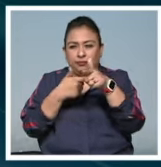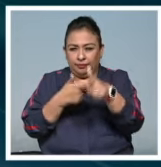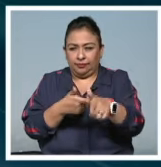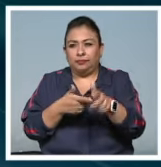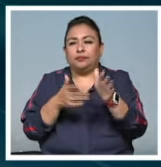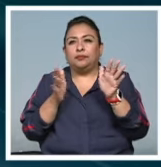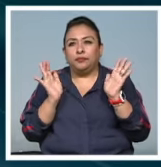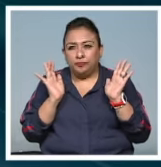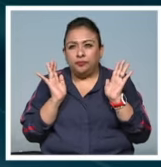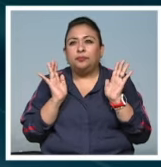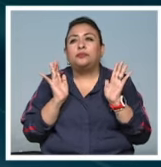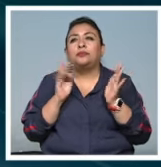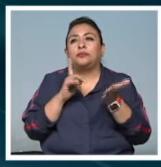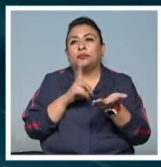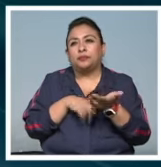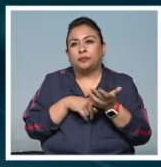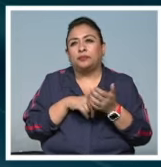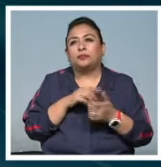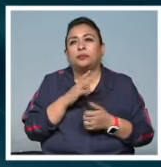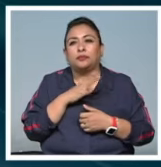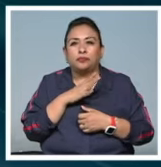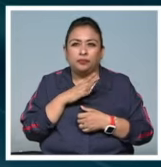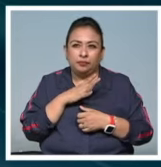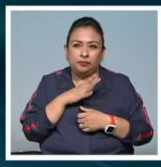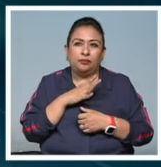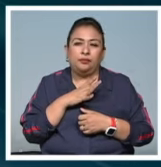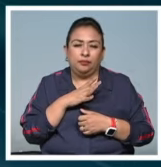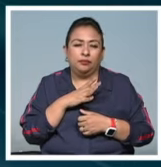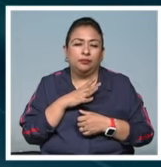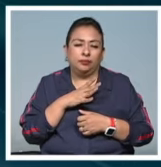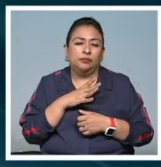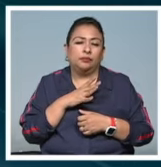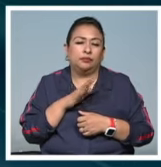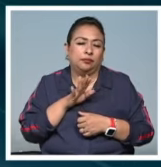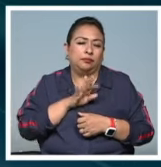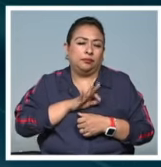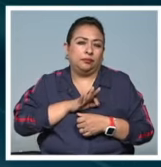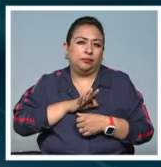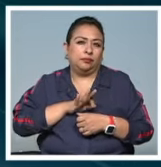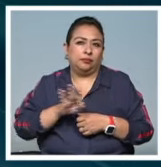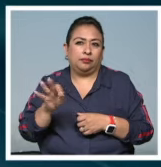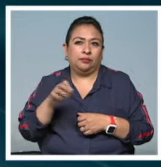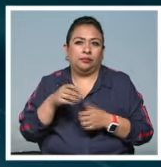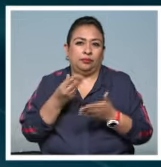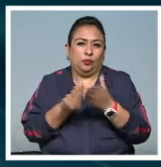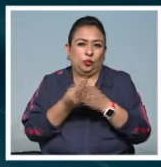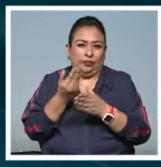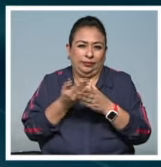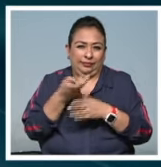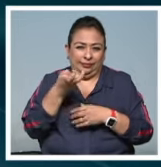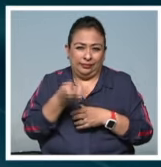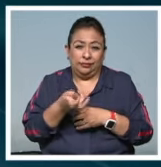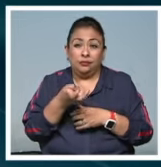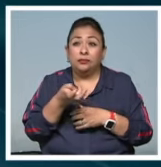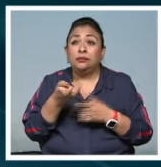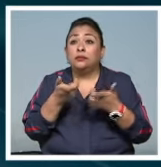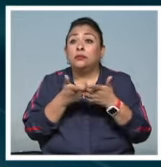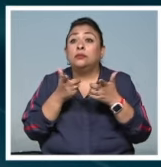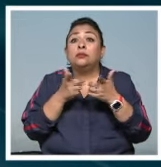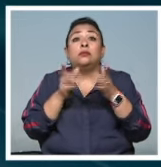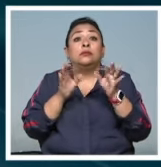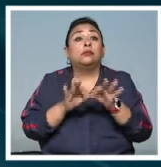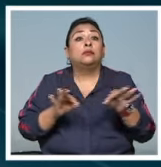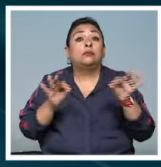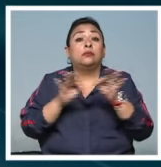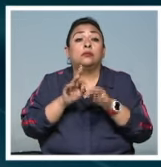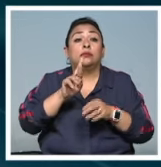que dentro de todo esto, bueno, de alguna forma logramos tener en este lineup pues a las bandas más